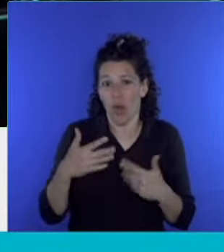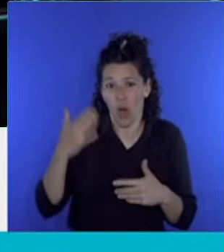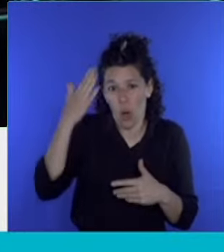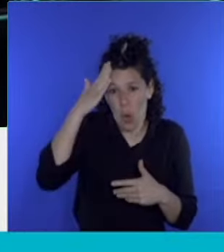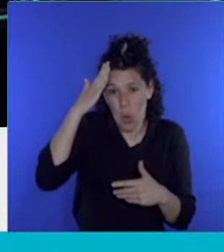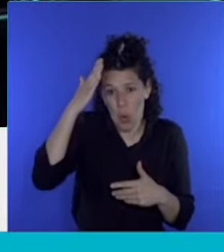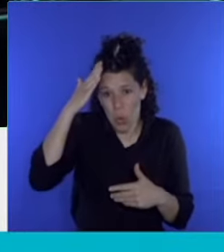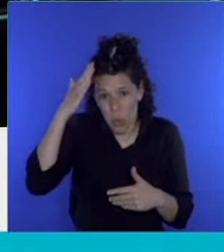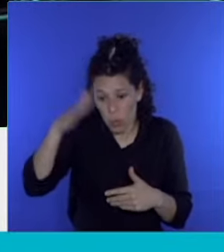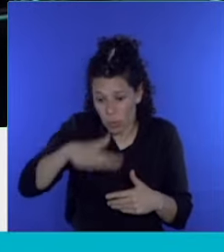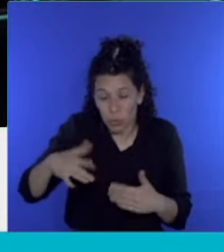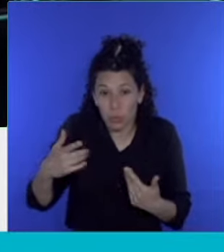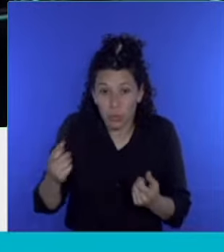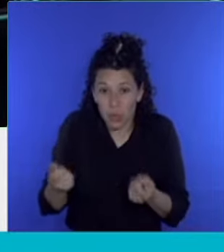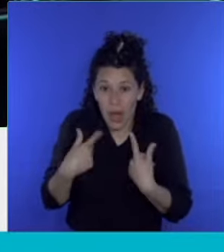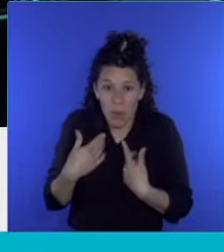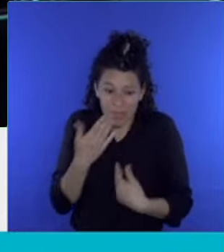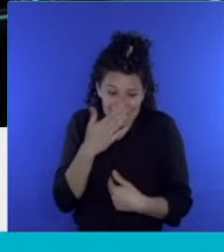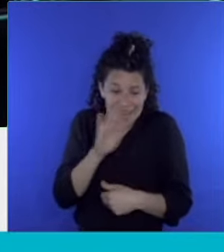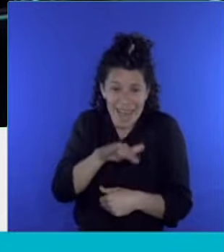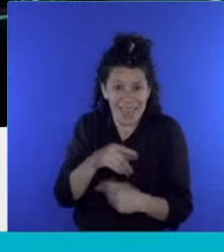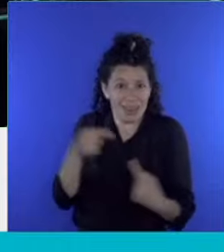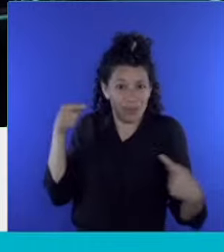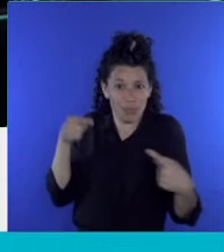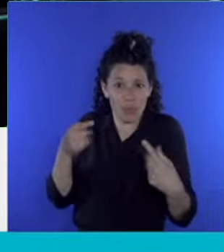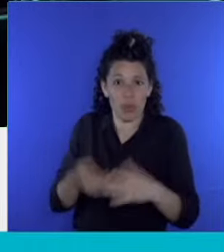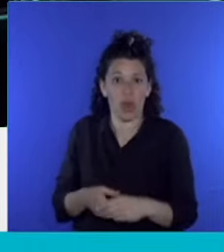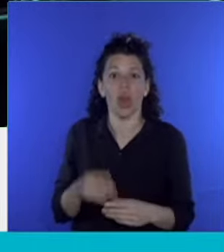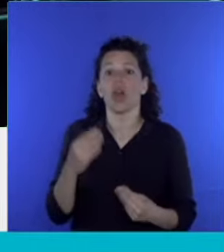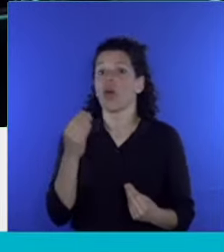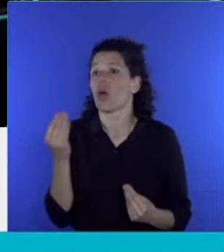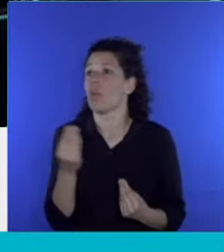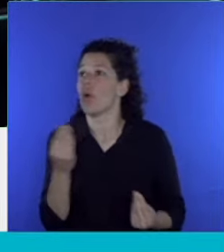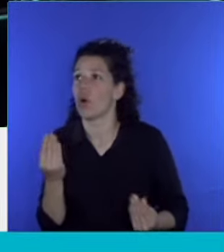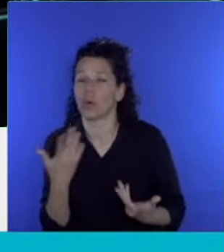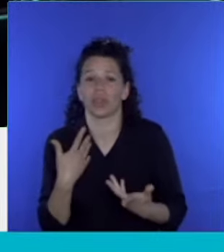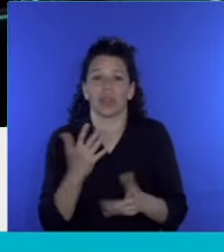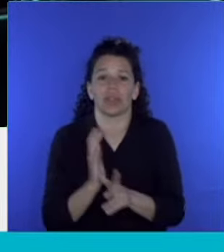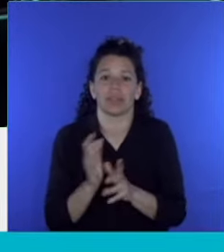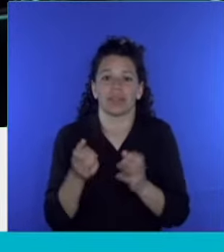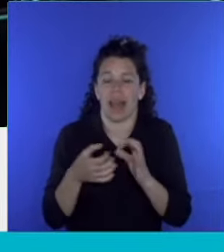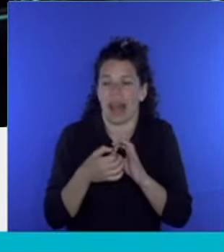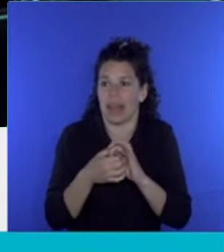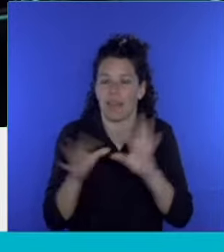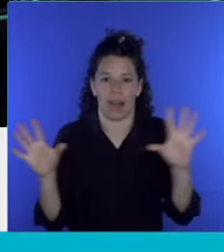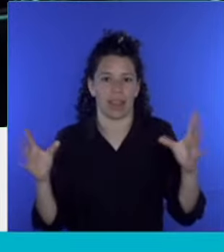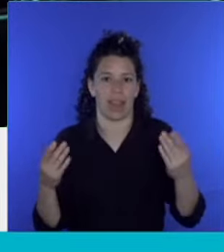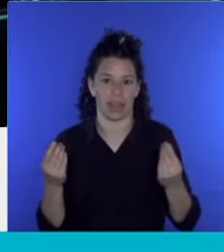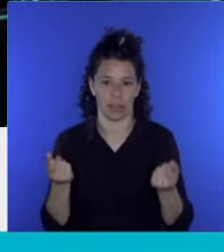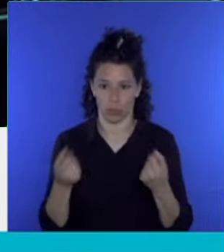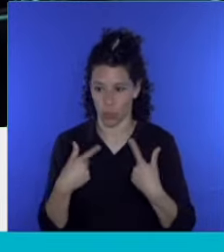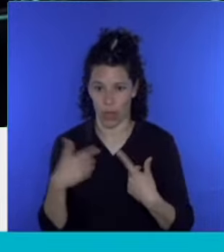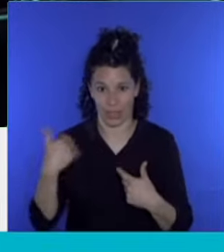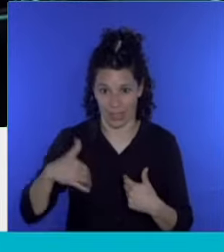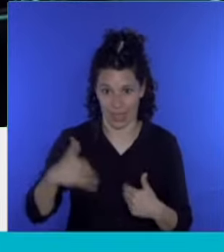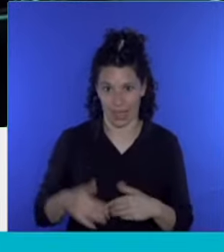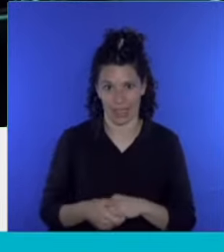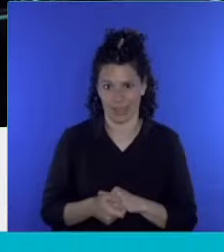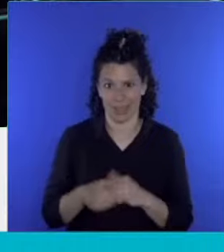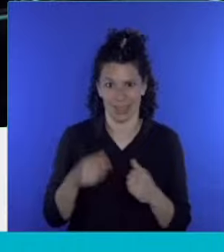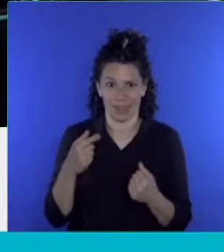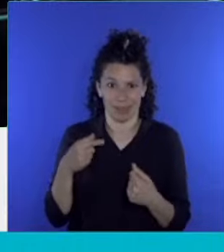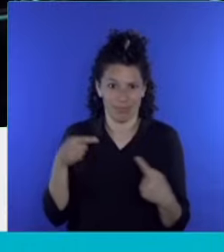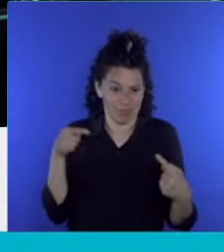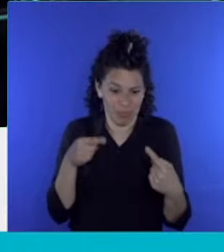con nuestros pudores con nuestras libertades y que estamos consumiendo porque así como